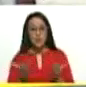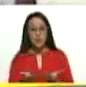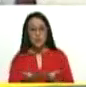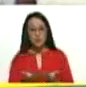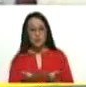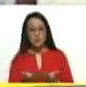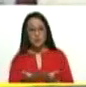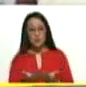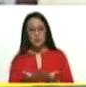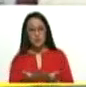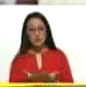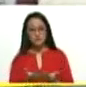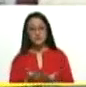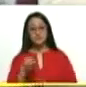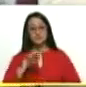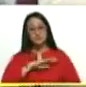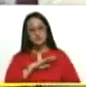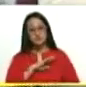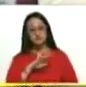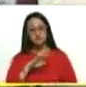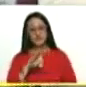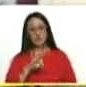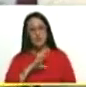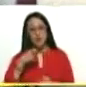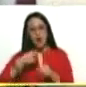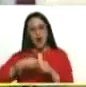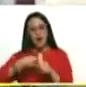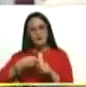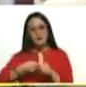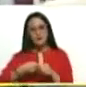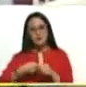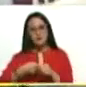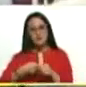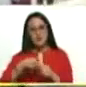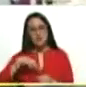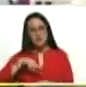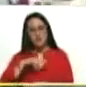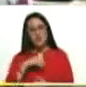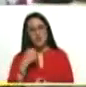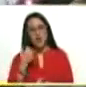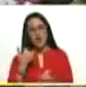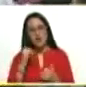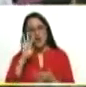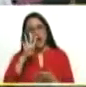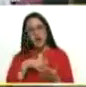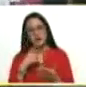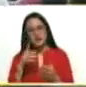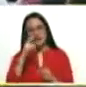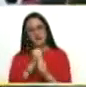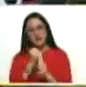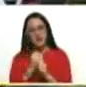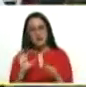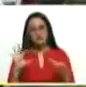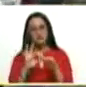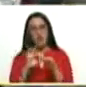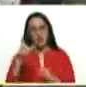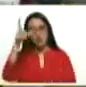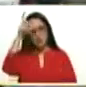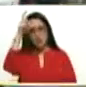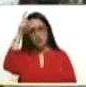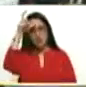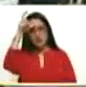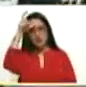poseedora de importantes reservas de gas, hoy hablamos una amplia agenda de trabajo conjunto con Turquía en